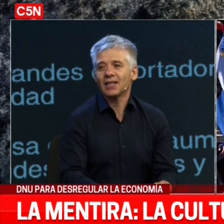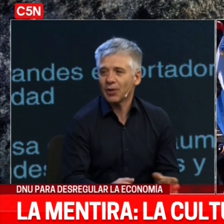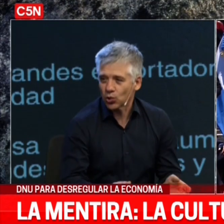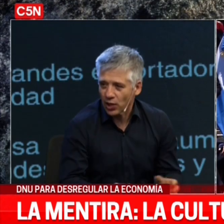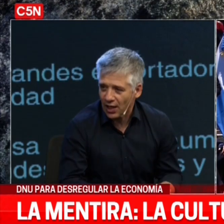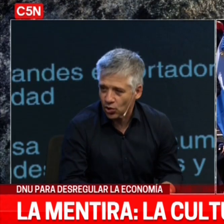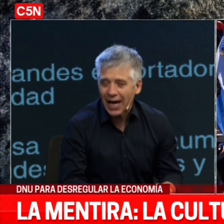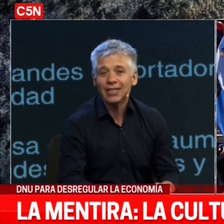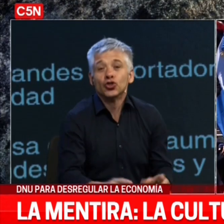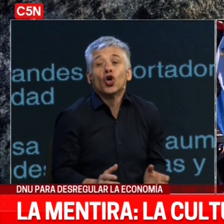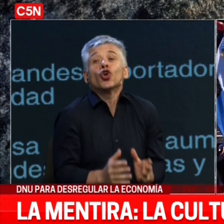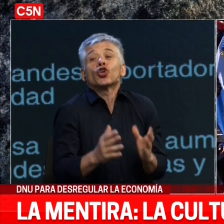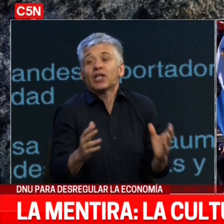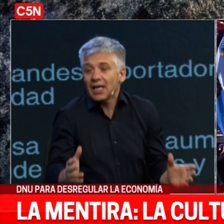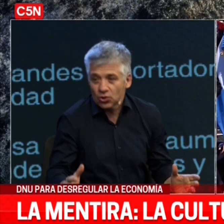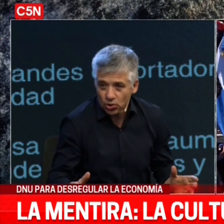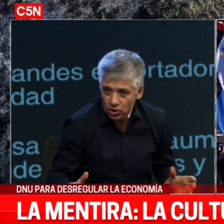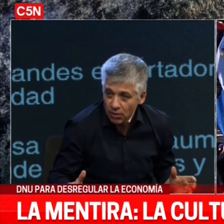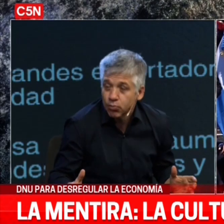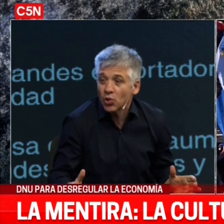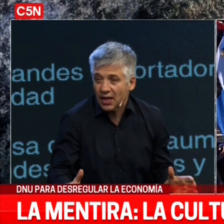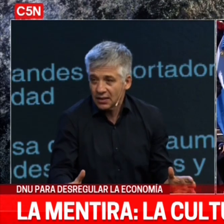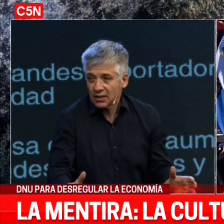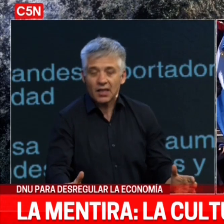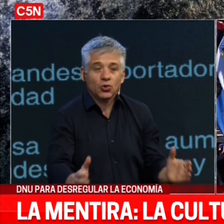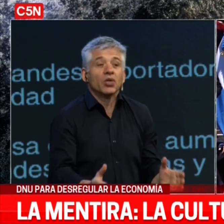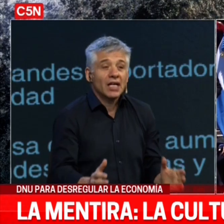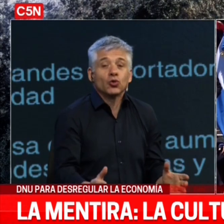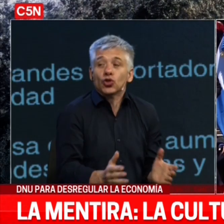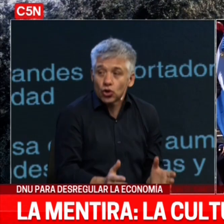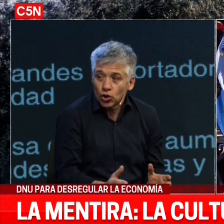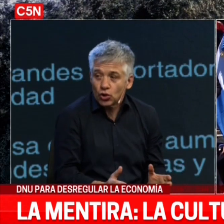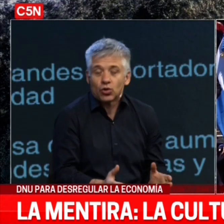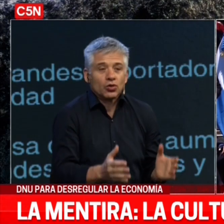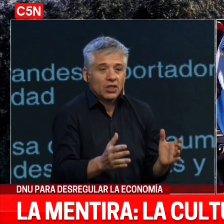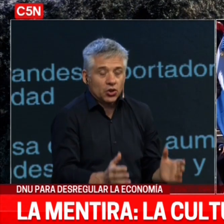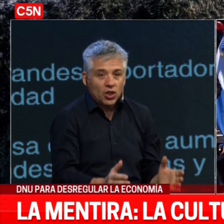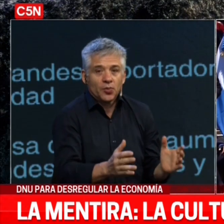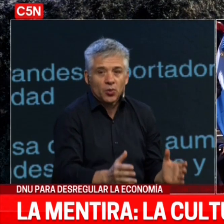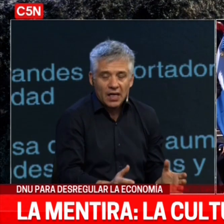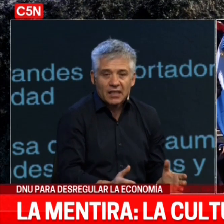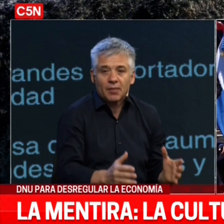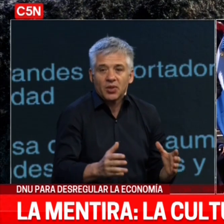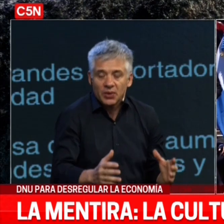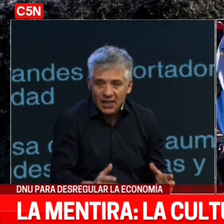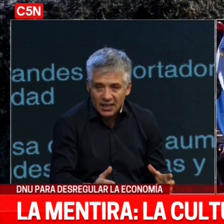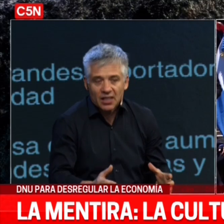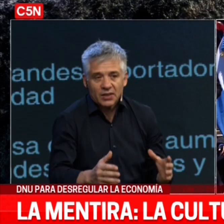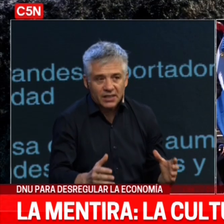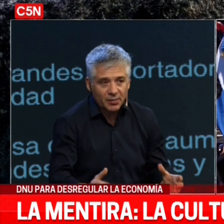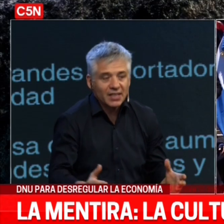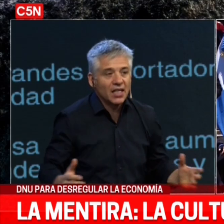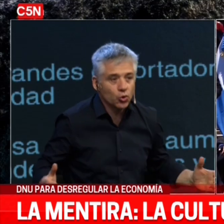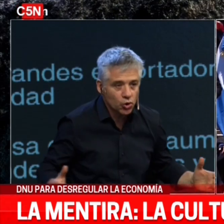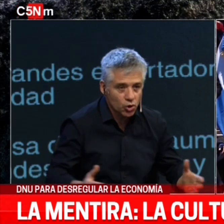realidad versus relato hay dos relatos en pugna hay un relato histórico nacional y popular que privilegia